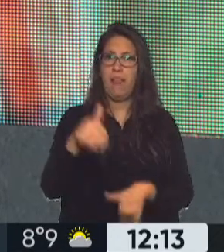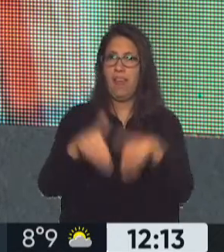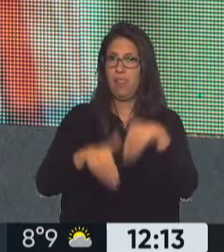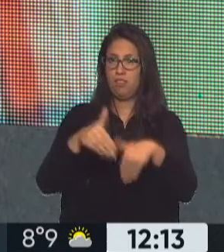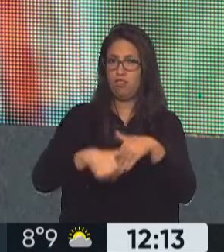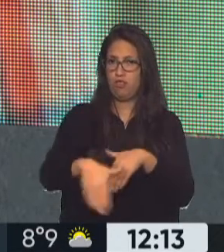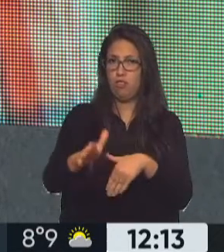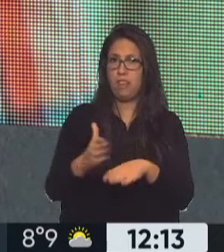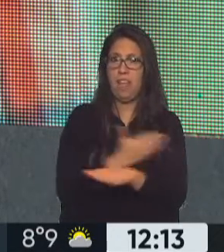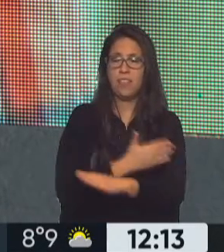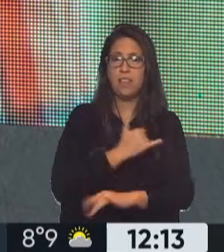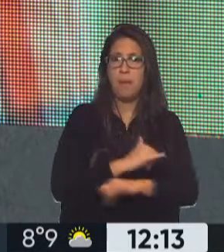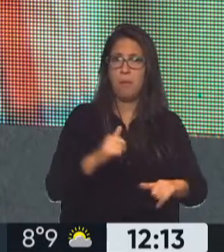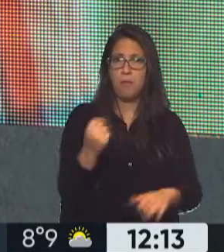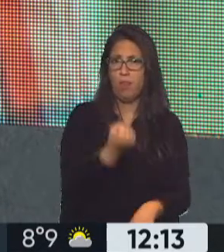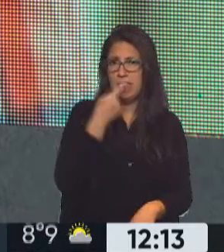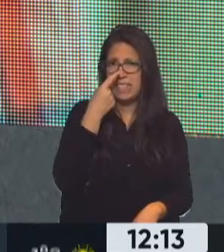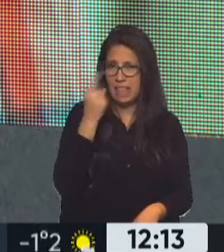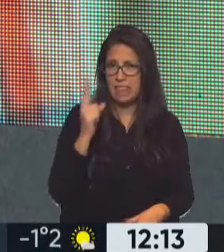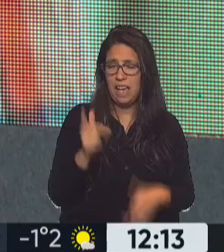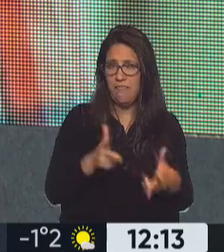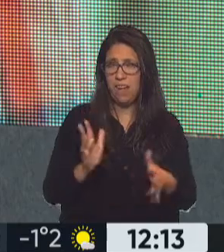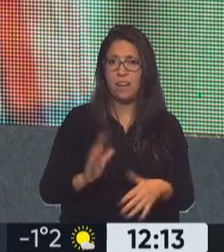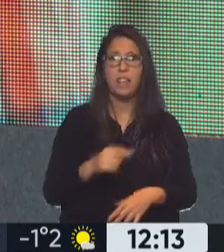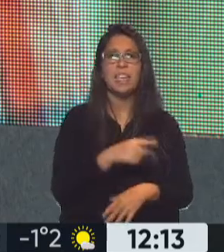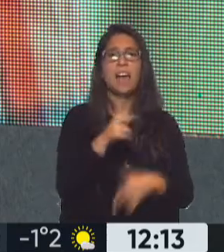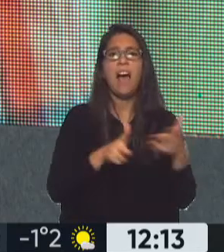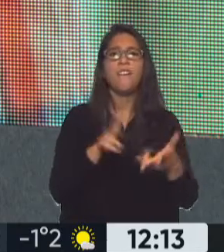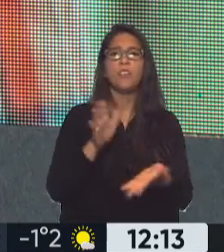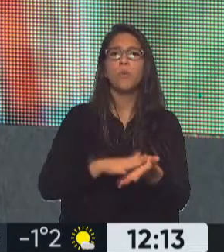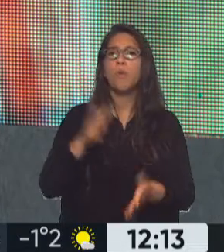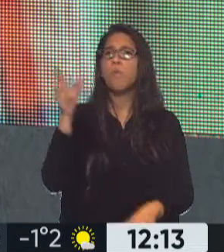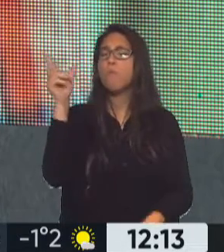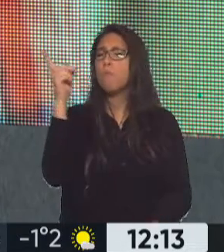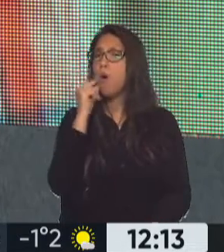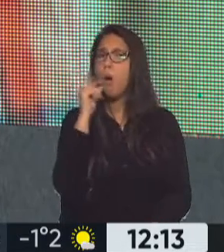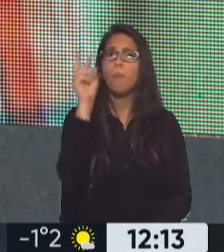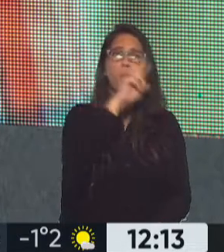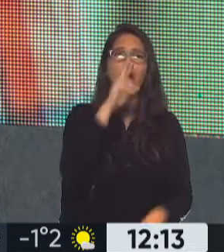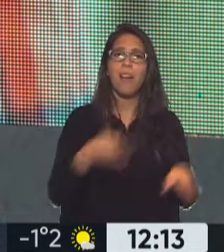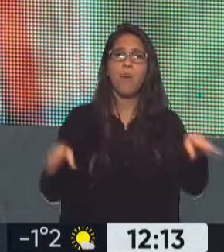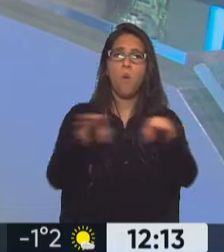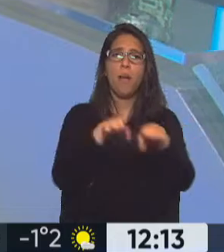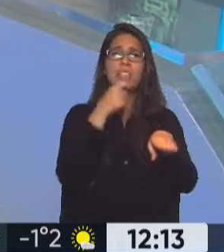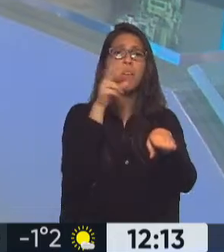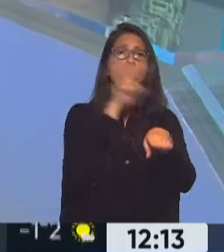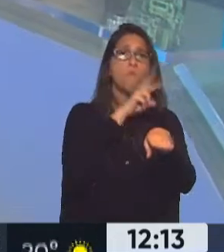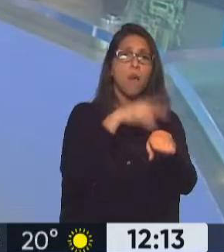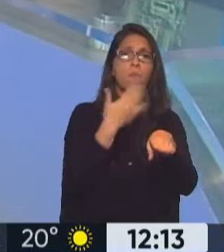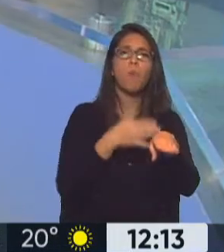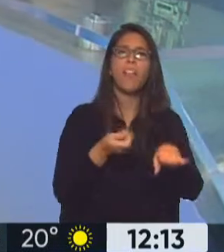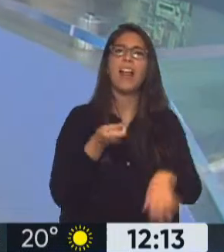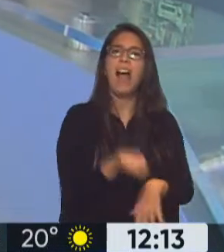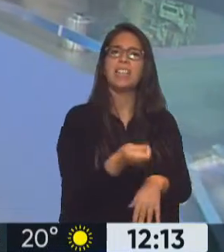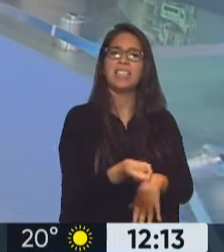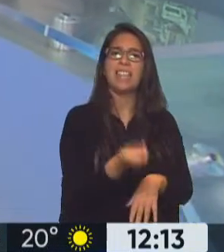pero es muy interesante también hablarlo. Ella pone en igualdad de condiciones a hombres y mujeres porque dice, bueno, si las mujeres pueden asesinar